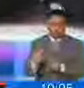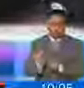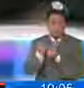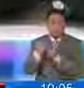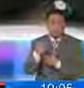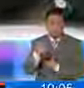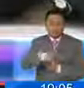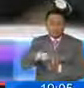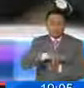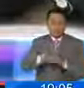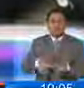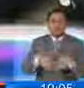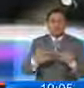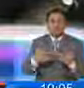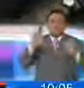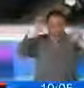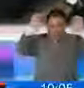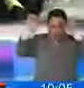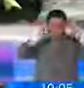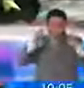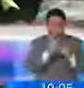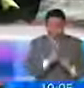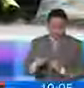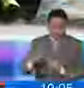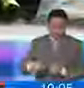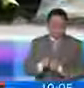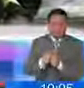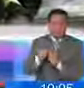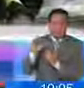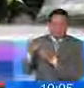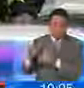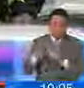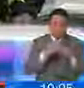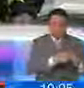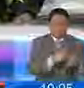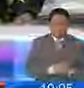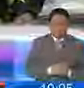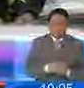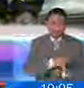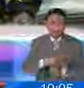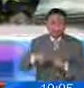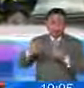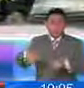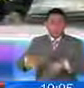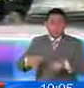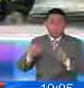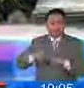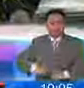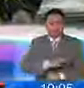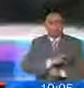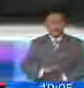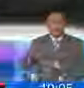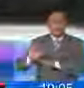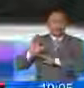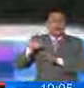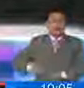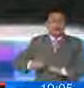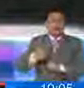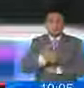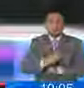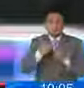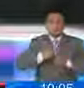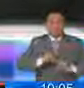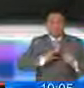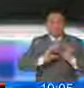situación operativo-estratégica de cada una de las ramas. Por su parte, Moreno, de igual forma, ratificó su compromiso de mantener